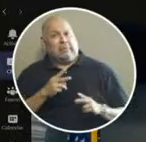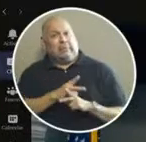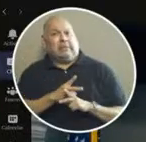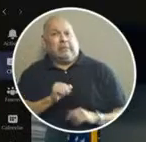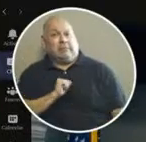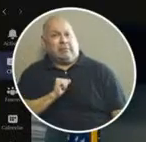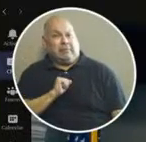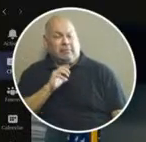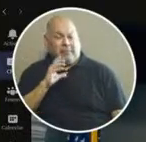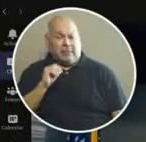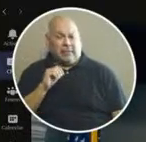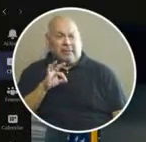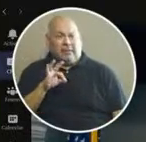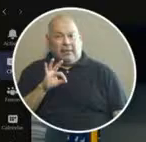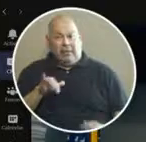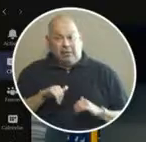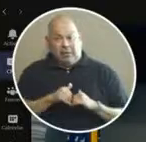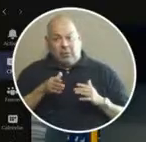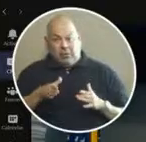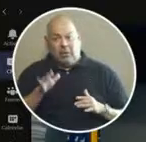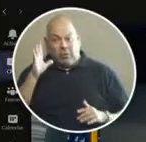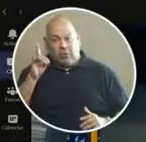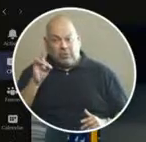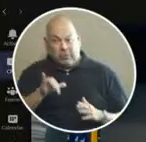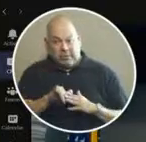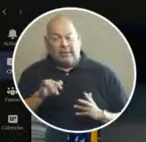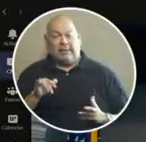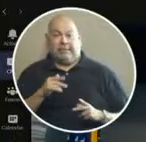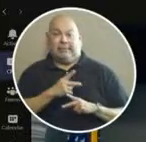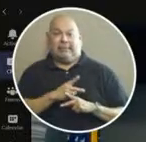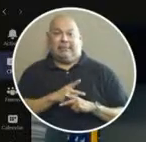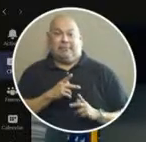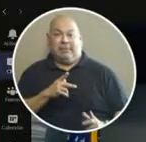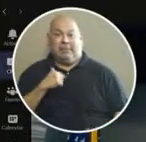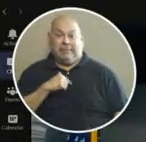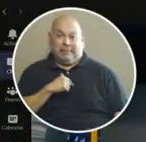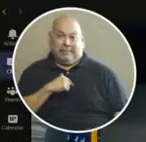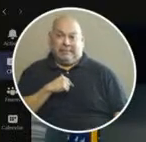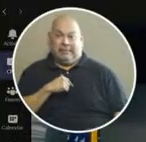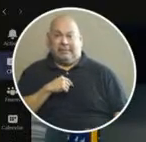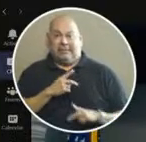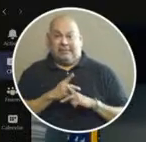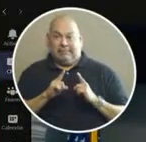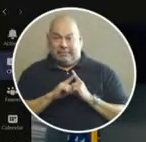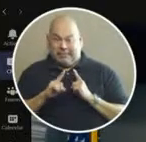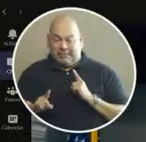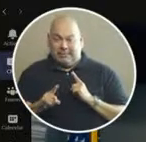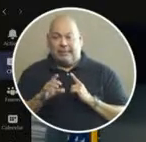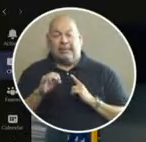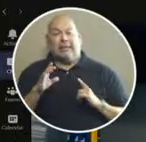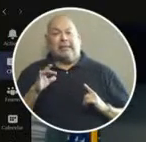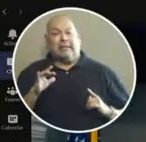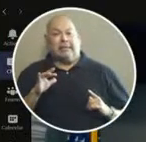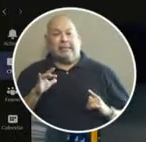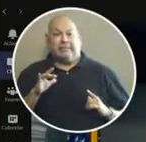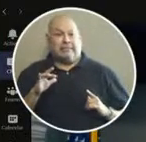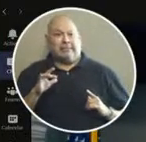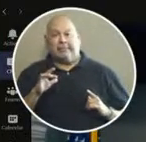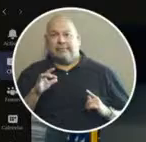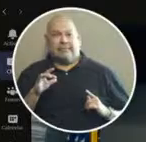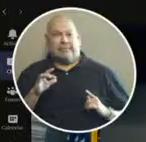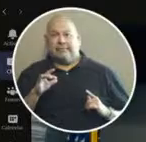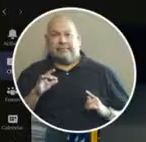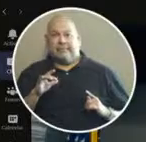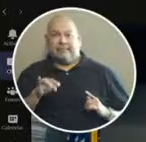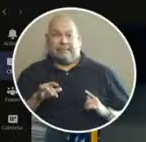cuidarlos y de la única manera que los vamos a cuidar es manteniendo nuestra distancia y no llevando el virus a